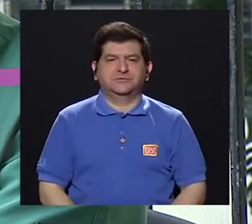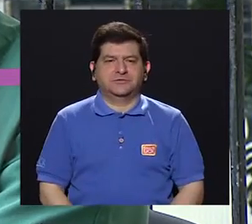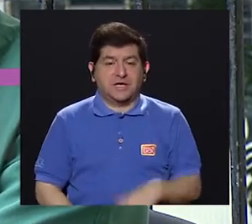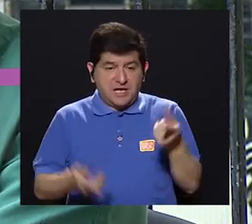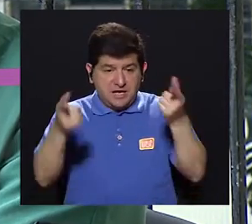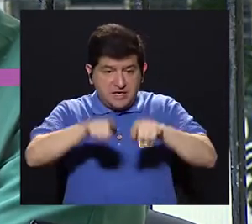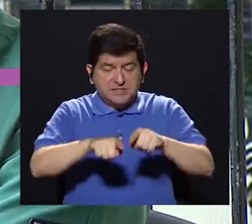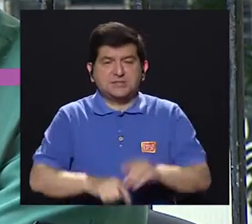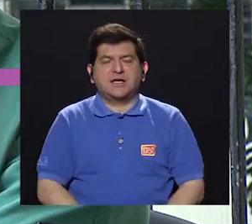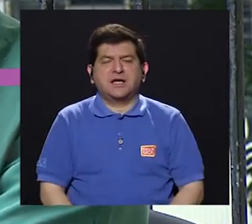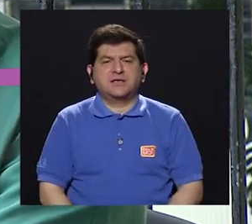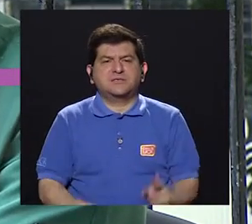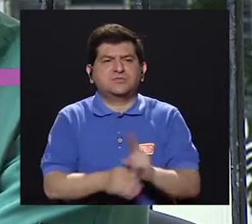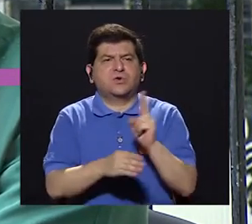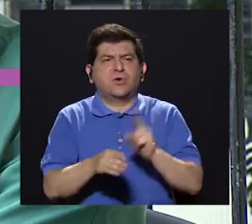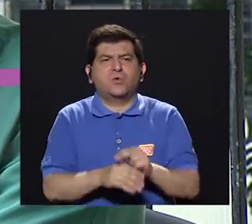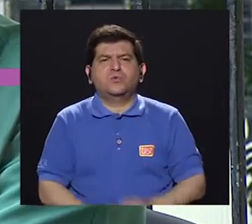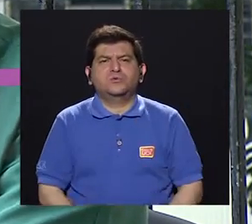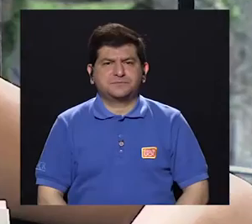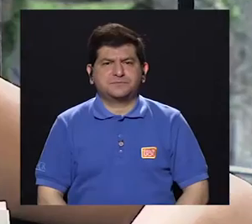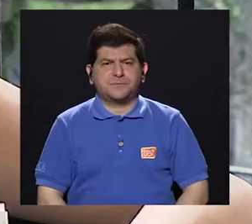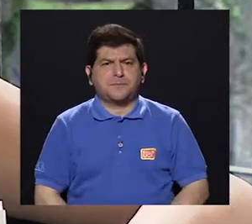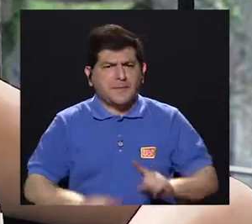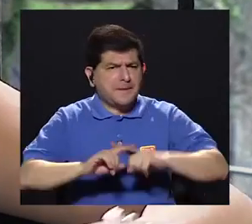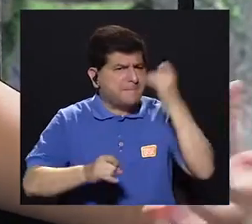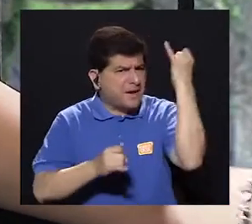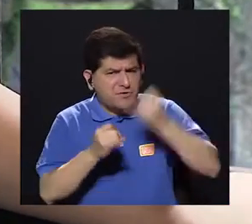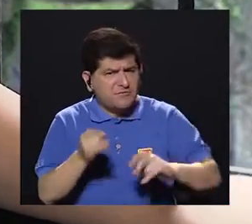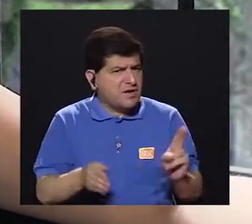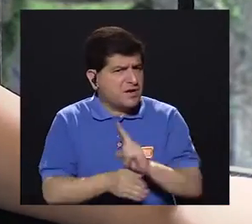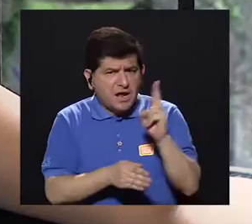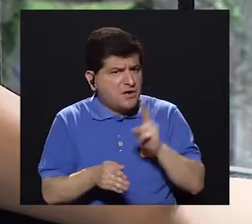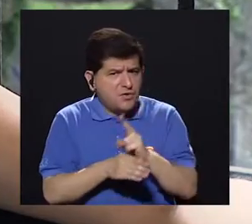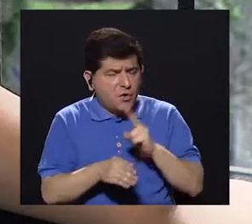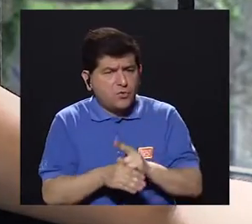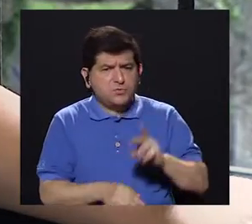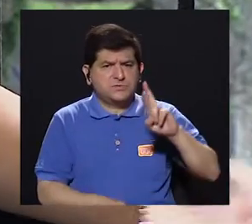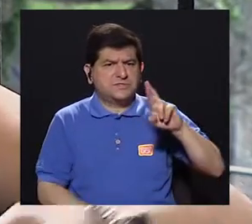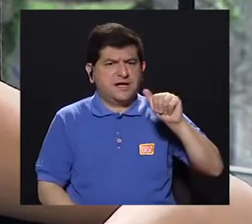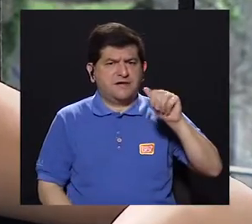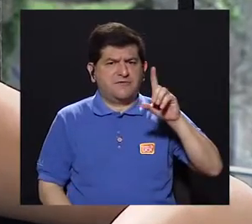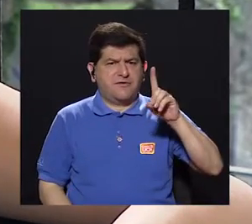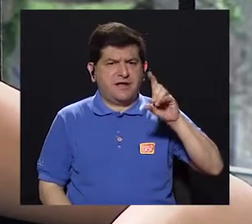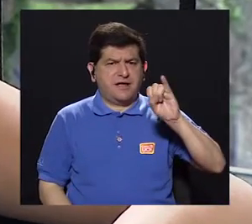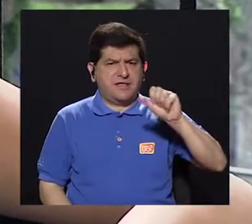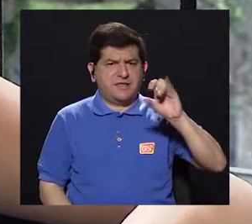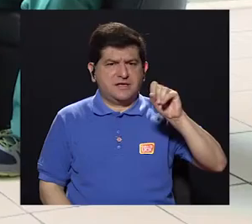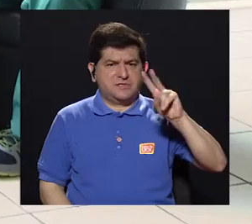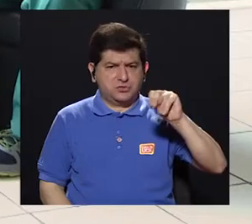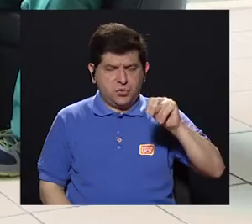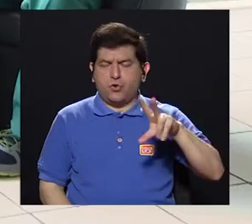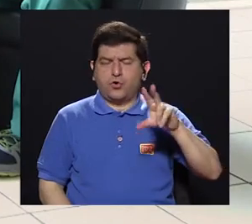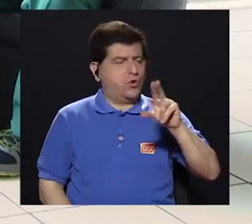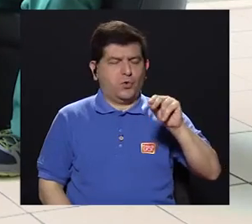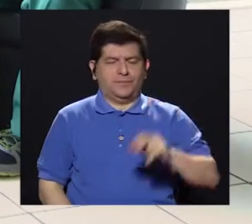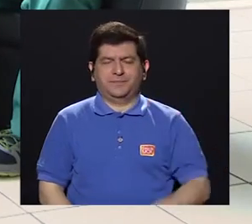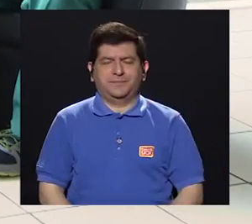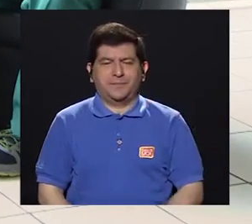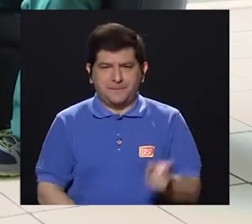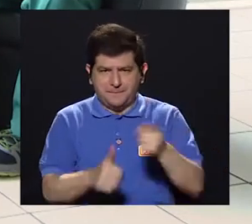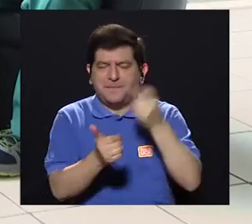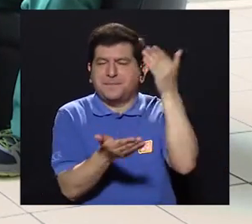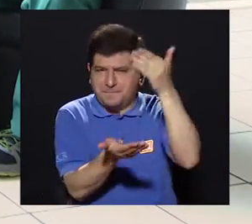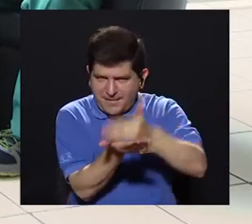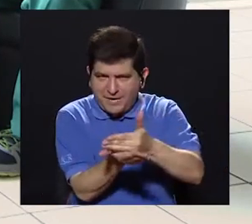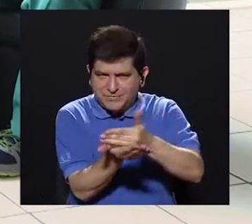¿verdad? De la parte que es con luz, con imágenes. Pero finalmente no utilizan radiación. No utiliza radiación, sí. Bueno, Ulises, es momento de hacer